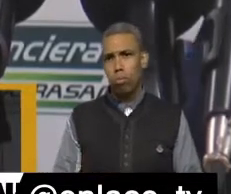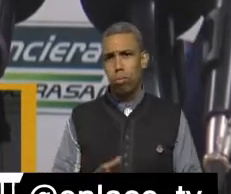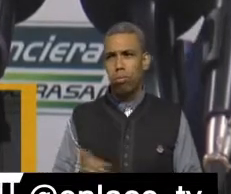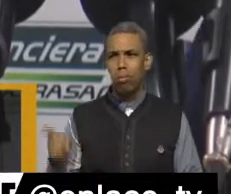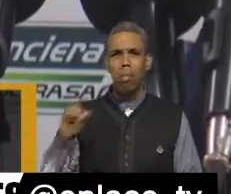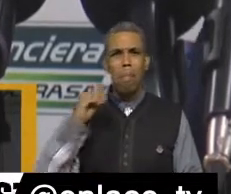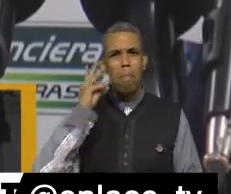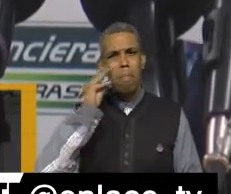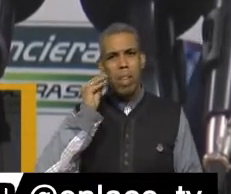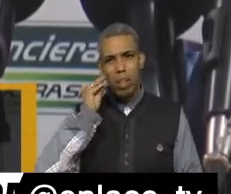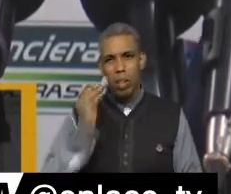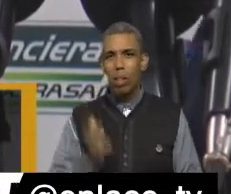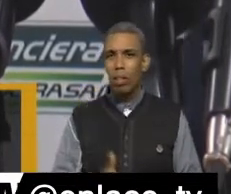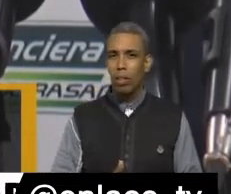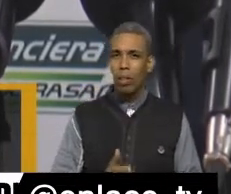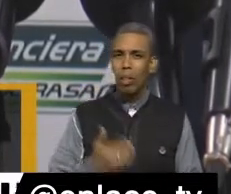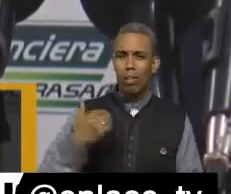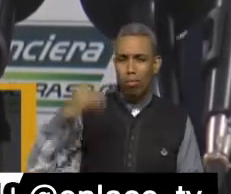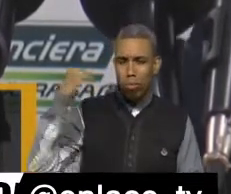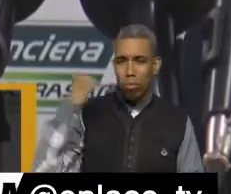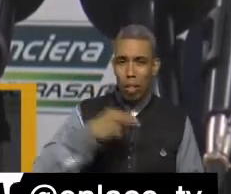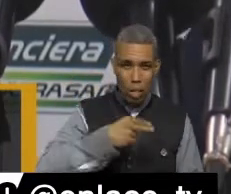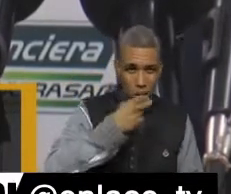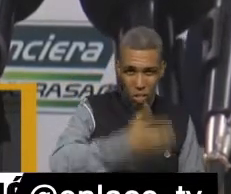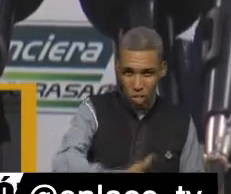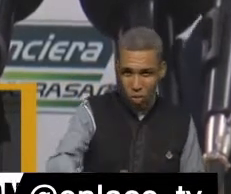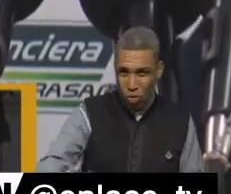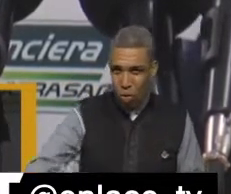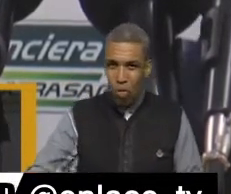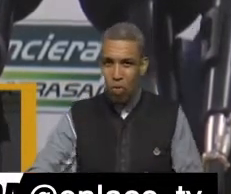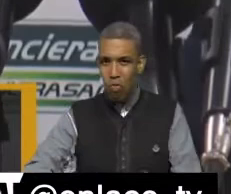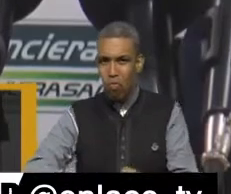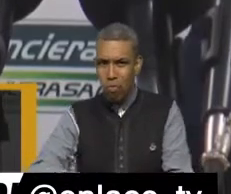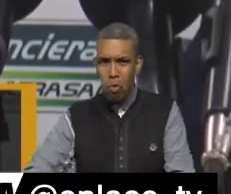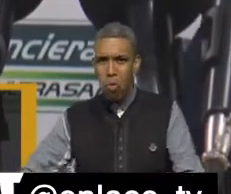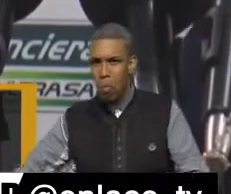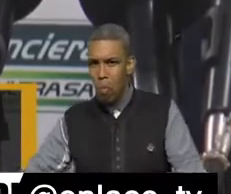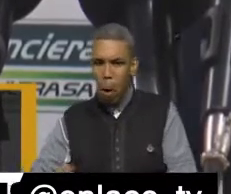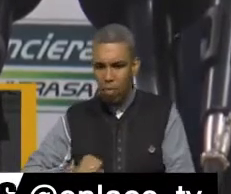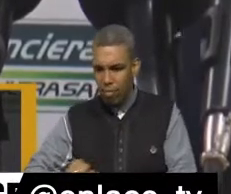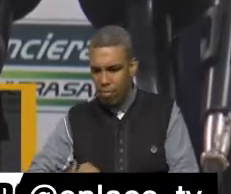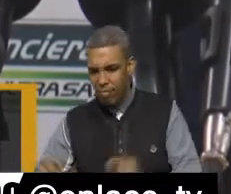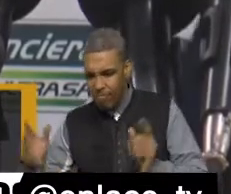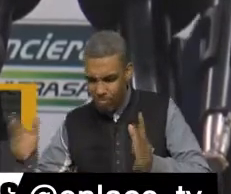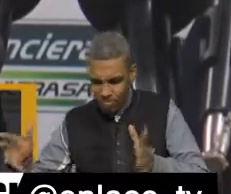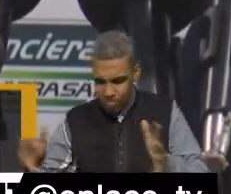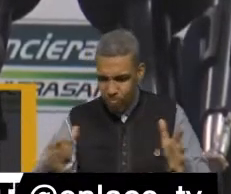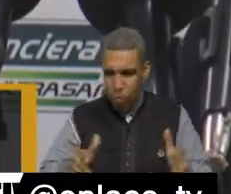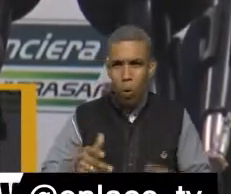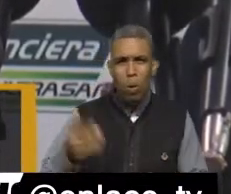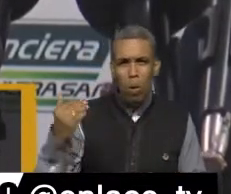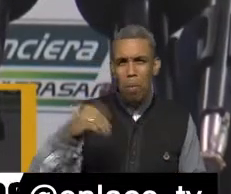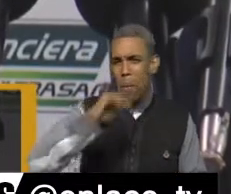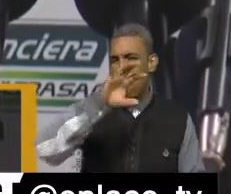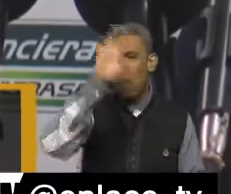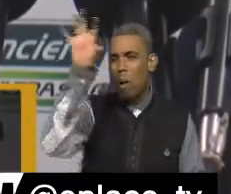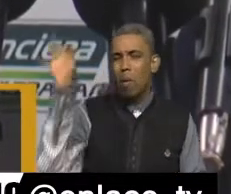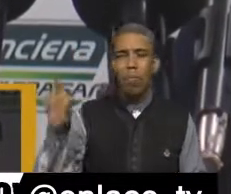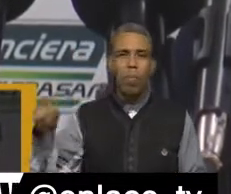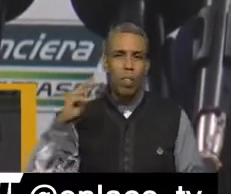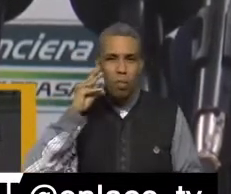experiencia en formación, que ha trabajado con divisiones menores de equipos de muy buena